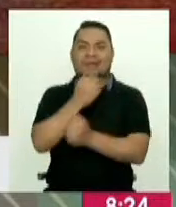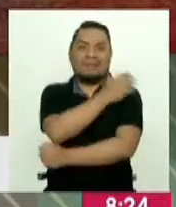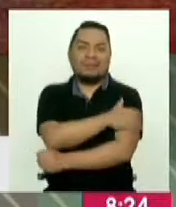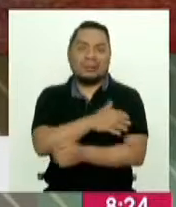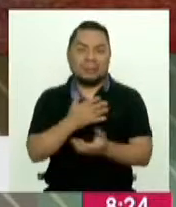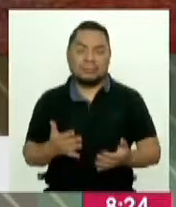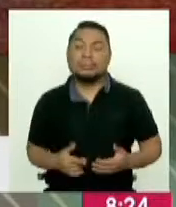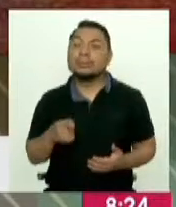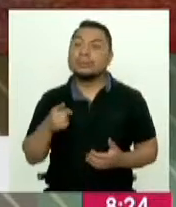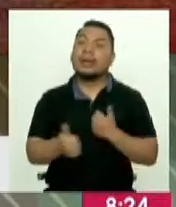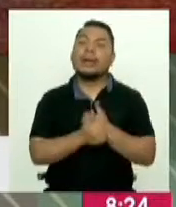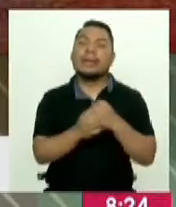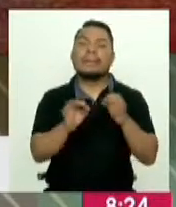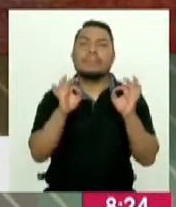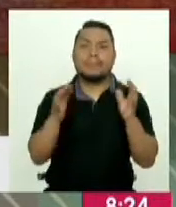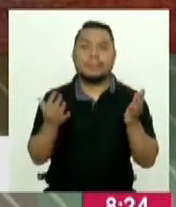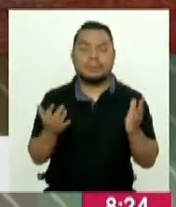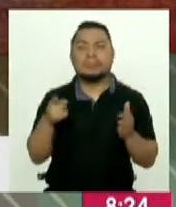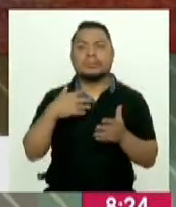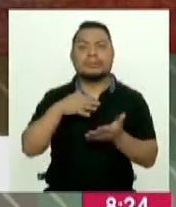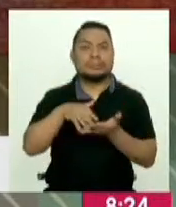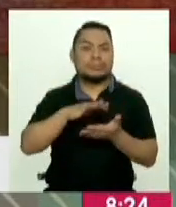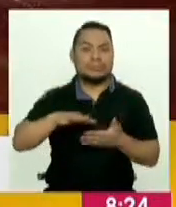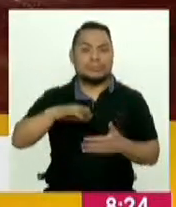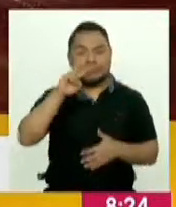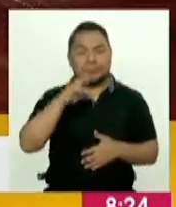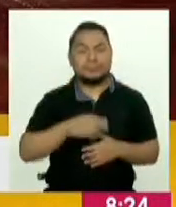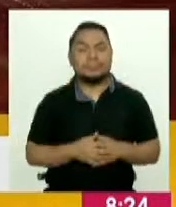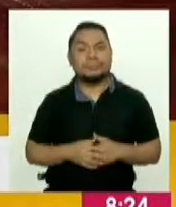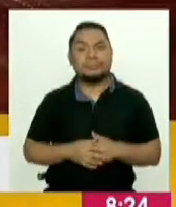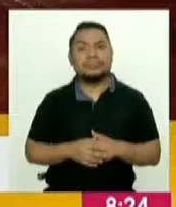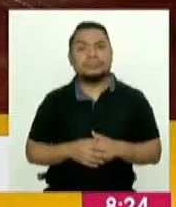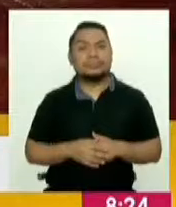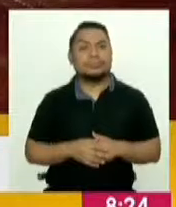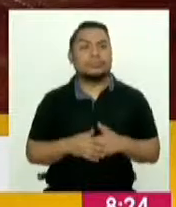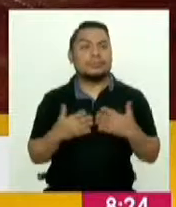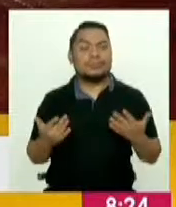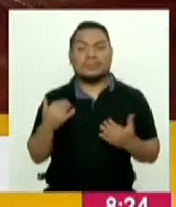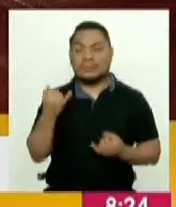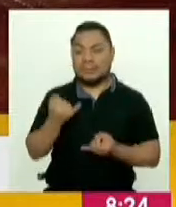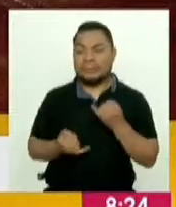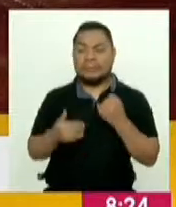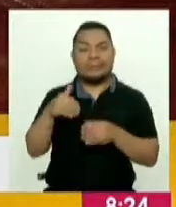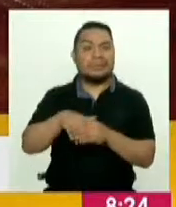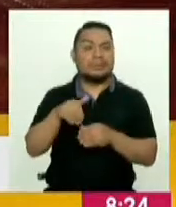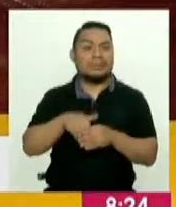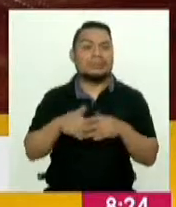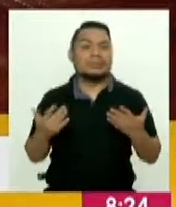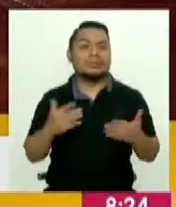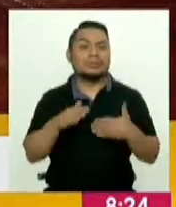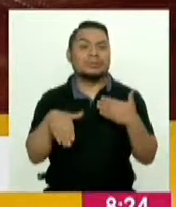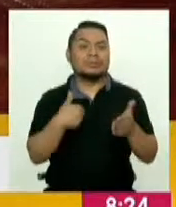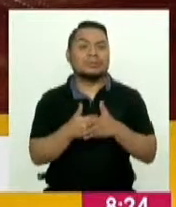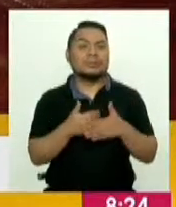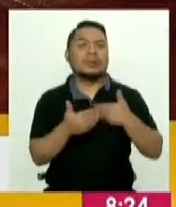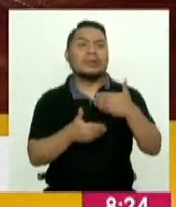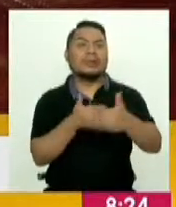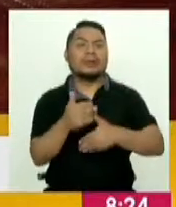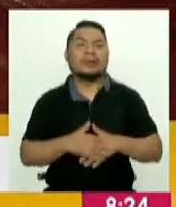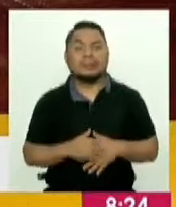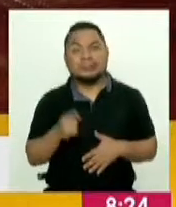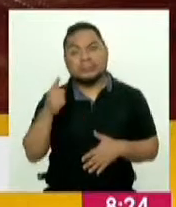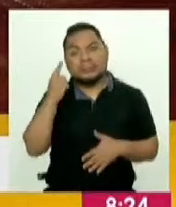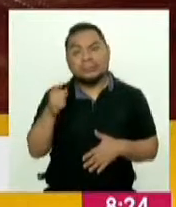un elemento muy peligroso para la estabilidad del Estado, ¿no? Ahora, en las últimas elecciones hubo un fenómeno de arrastre en función